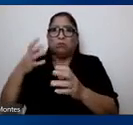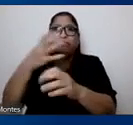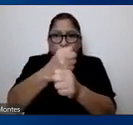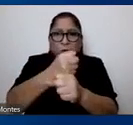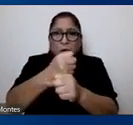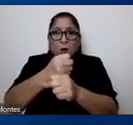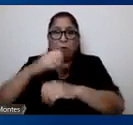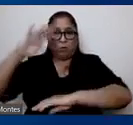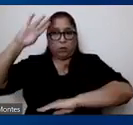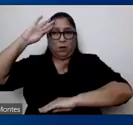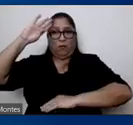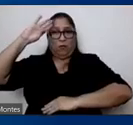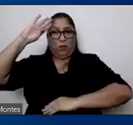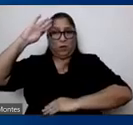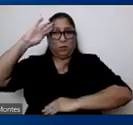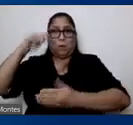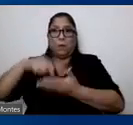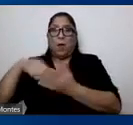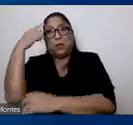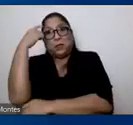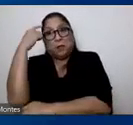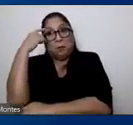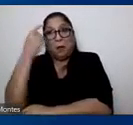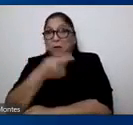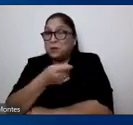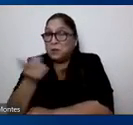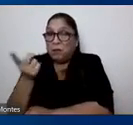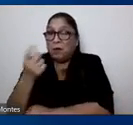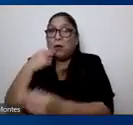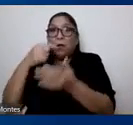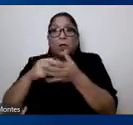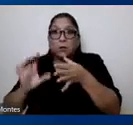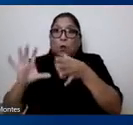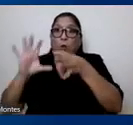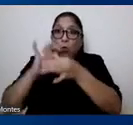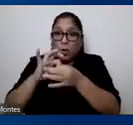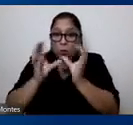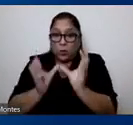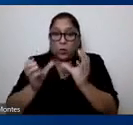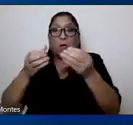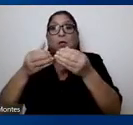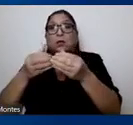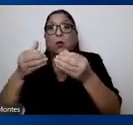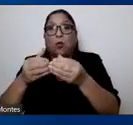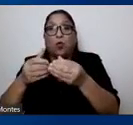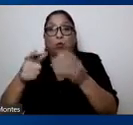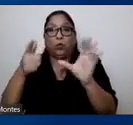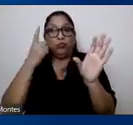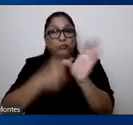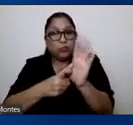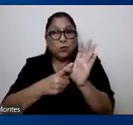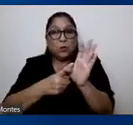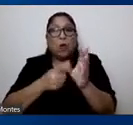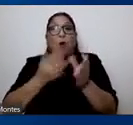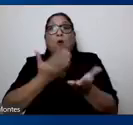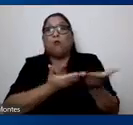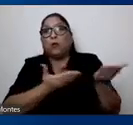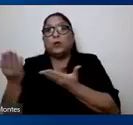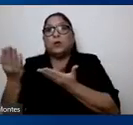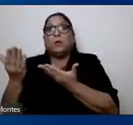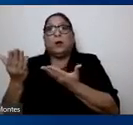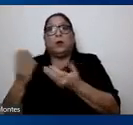Armadas que se presumían estar ligados a estos grupos subversivos fueron pues llevados a